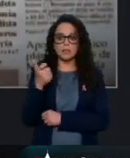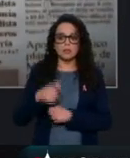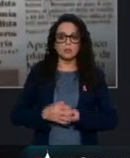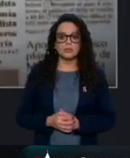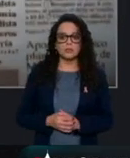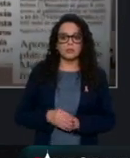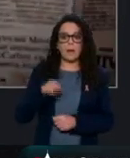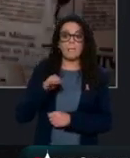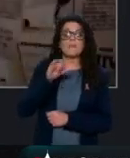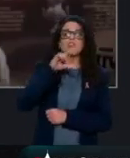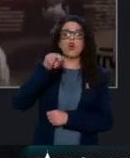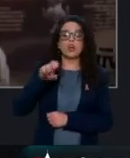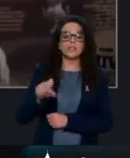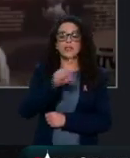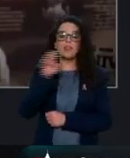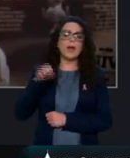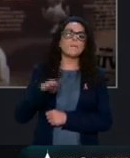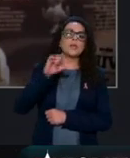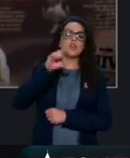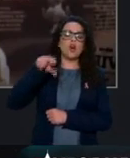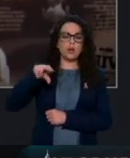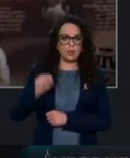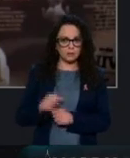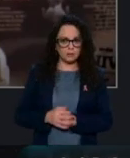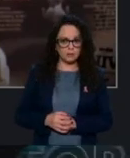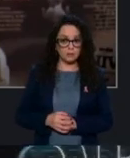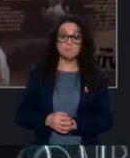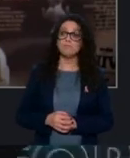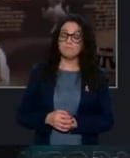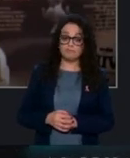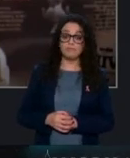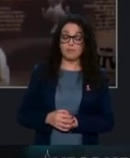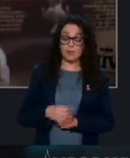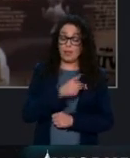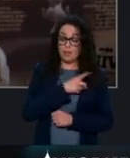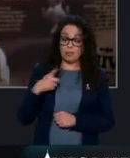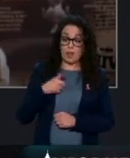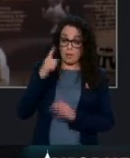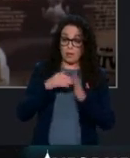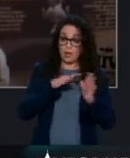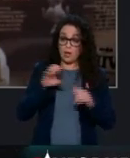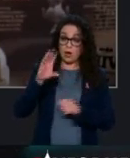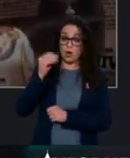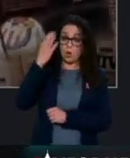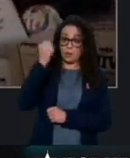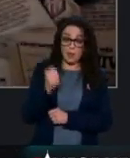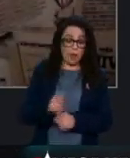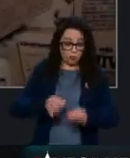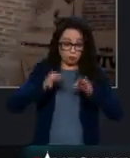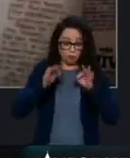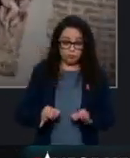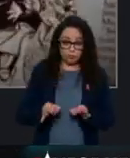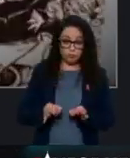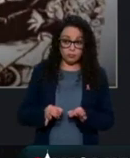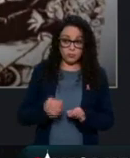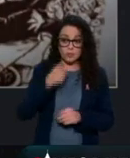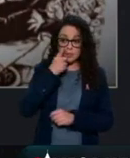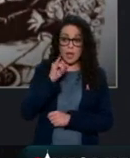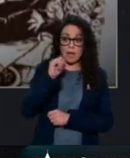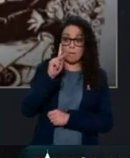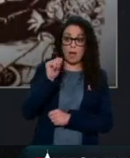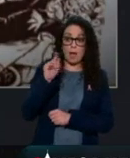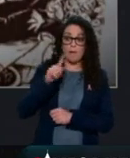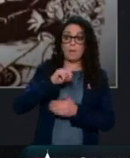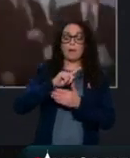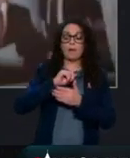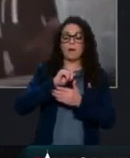millones de millones. Originalmente la deuda de 1999, según los informes del IPAB, el